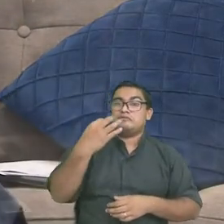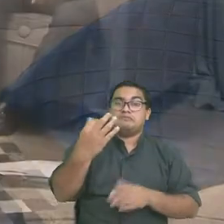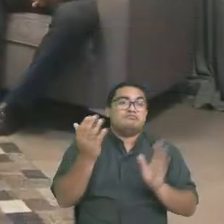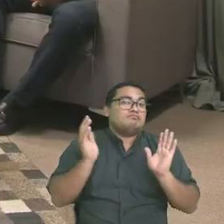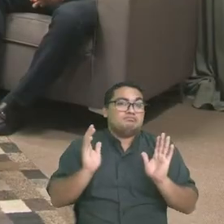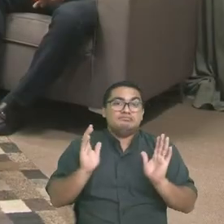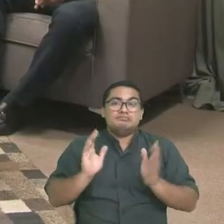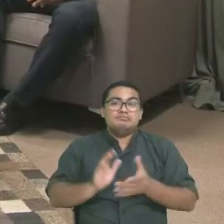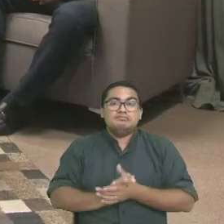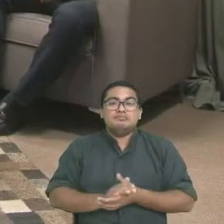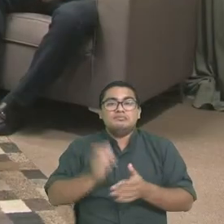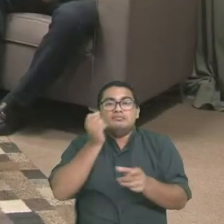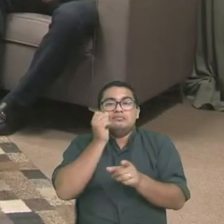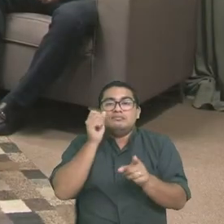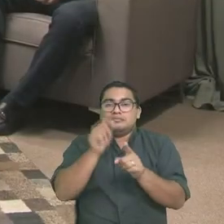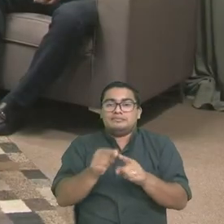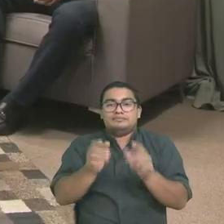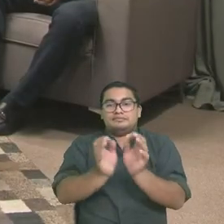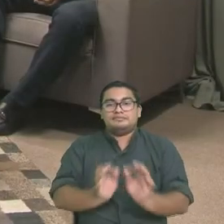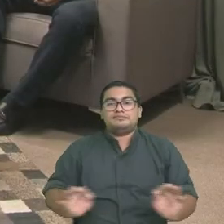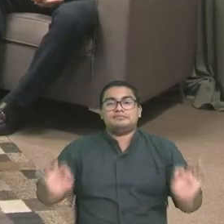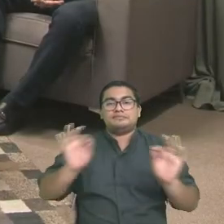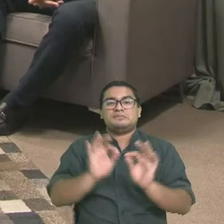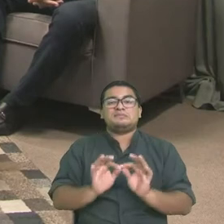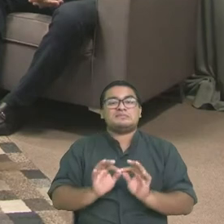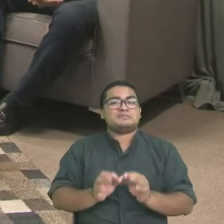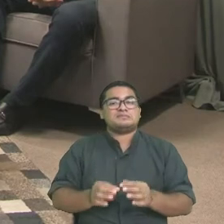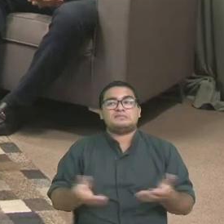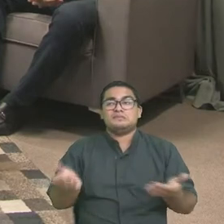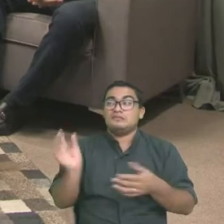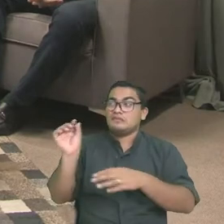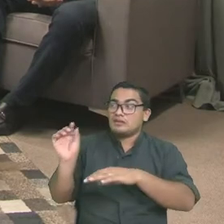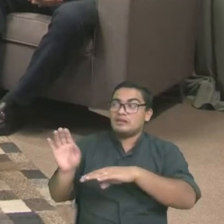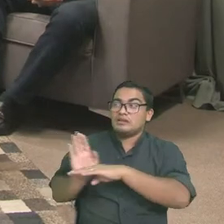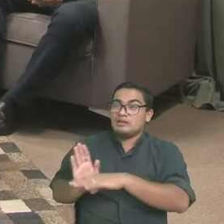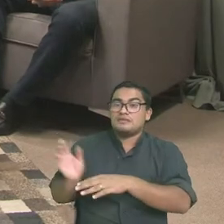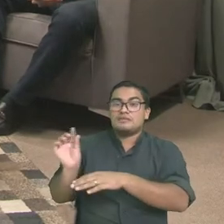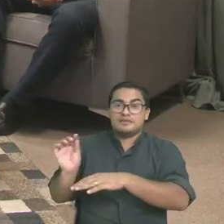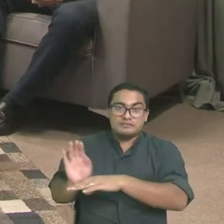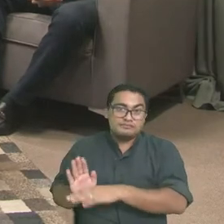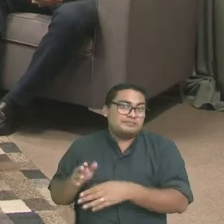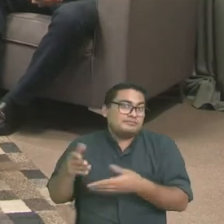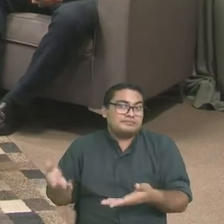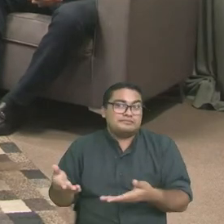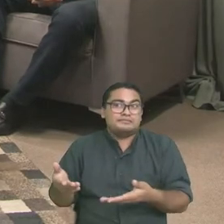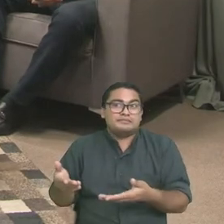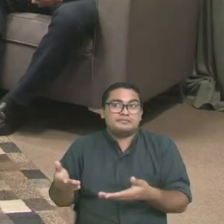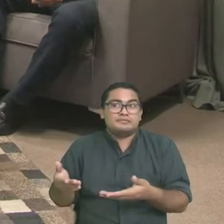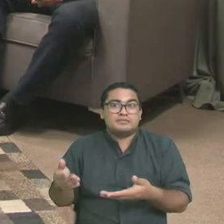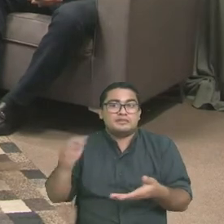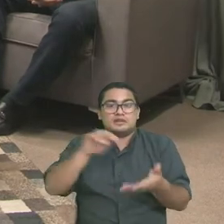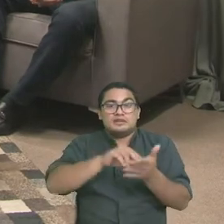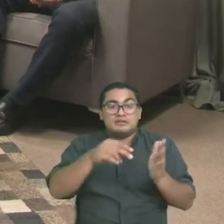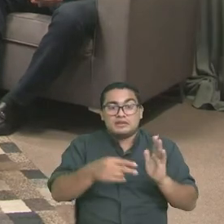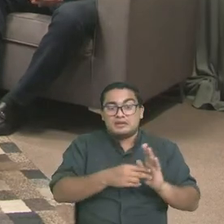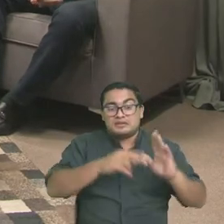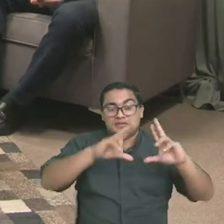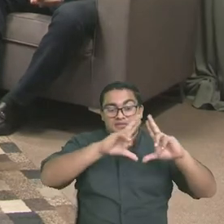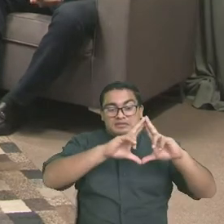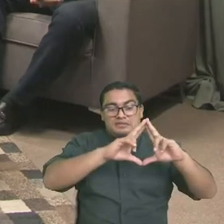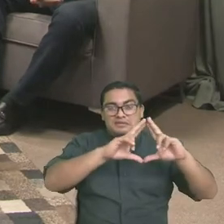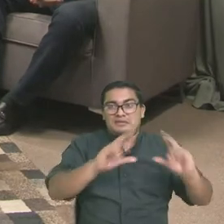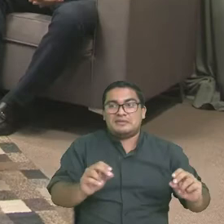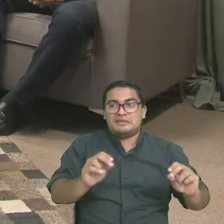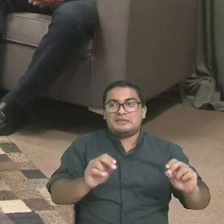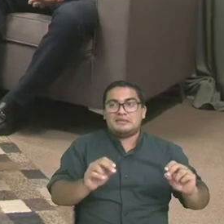generaciones. Ese es el objetivo fundamental por el cual hemos contraído endeudamiento. En síntesis, no es cierto de que nos hemos